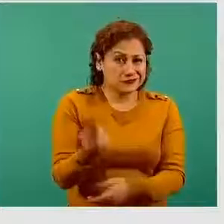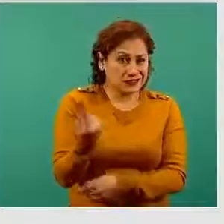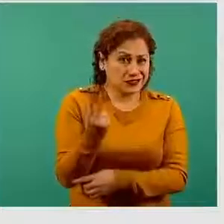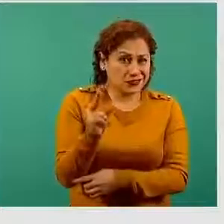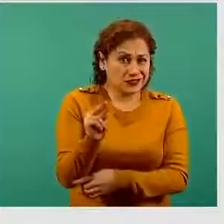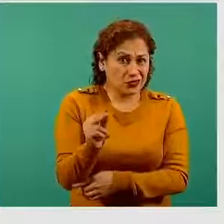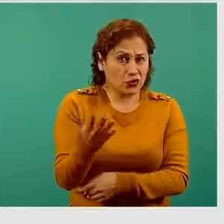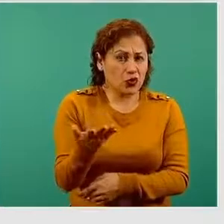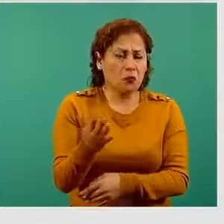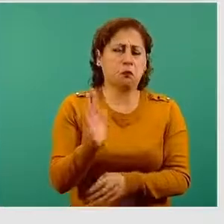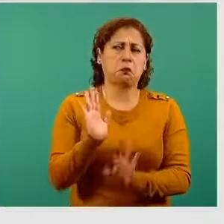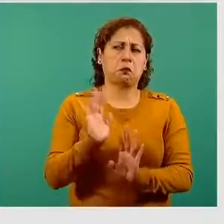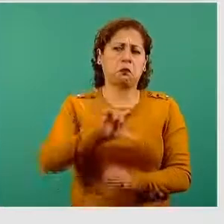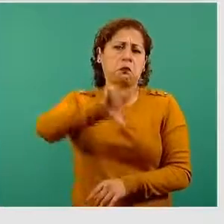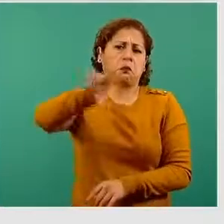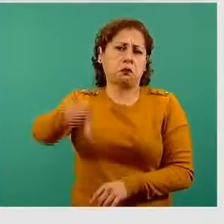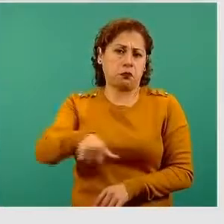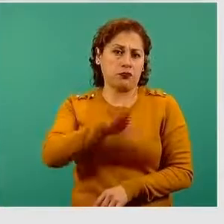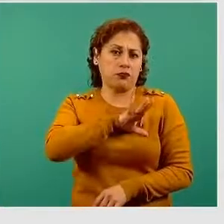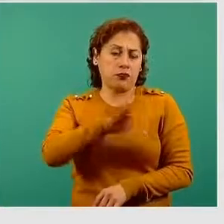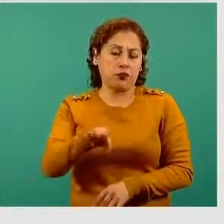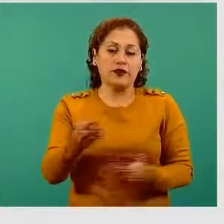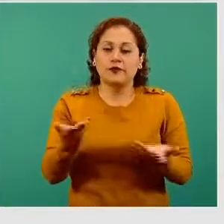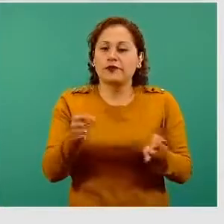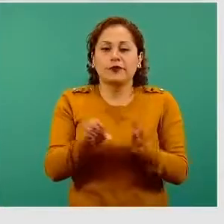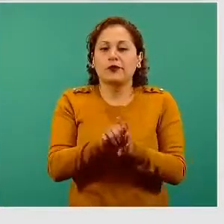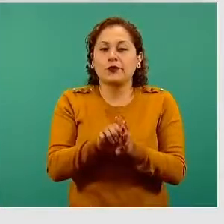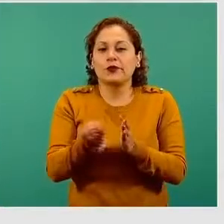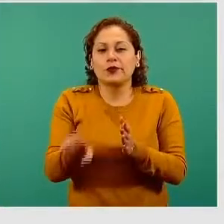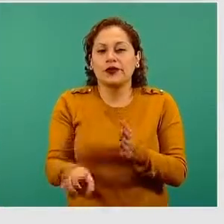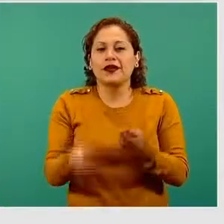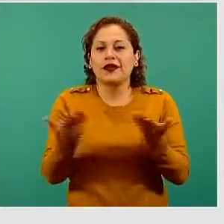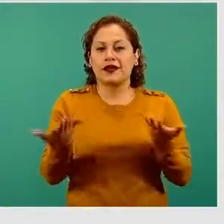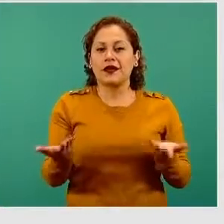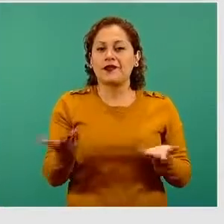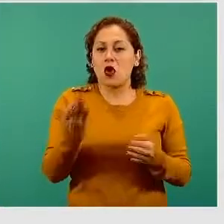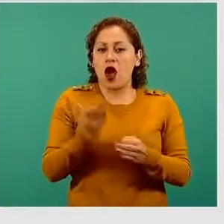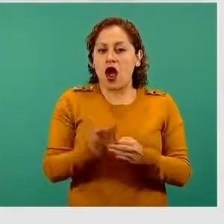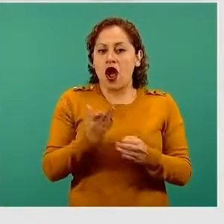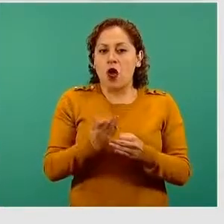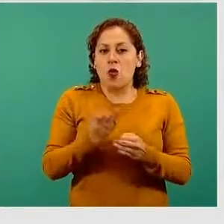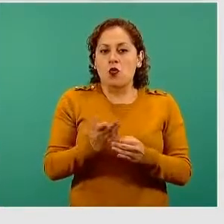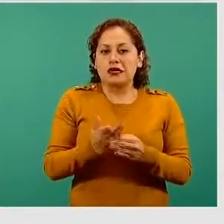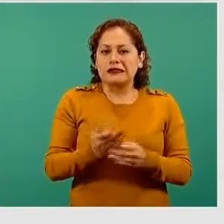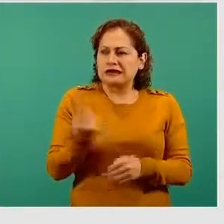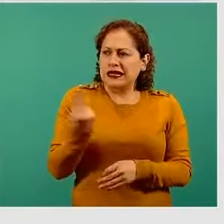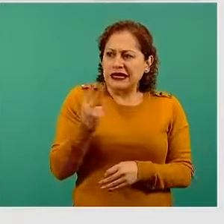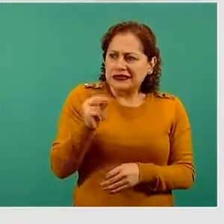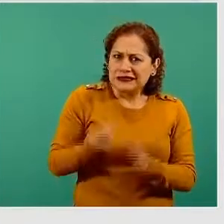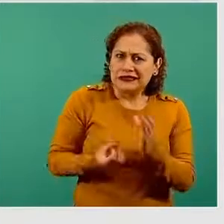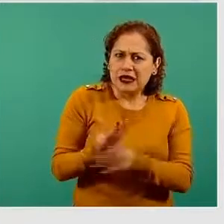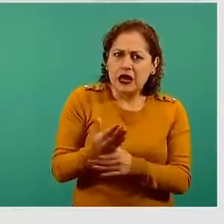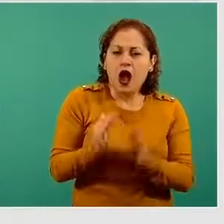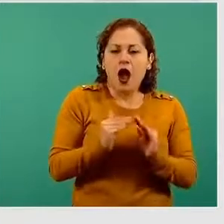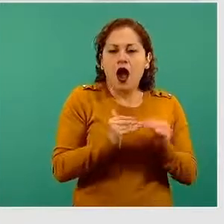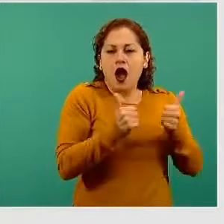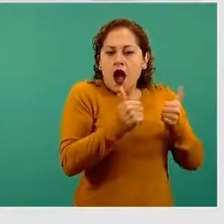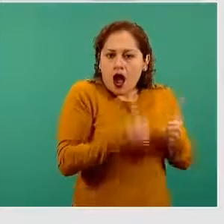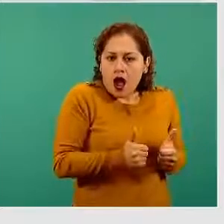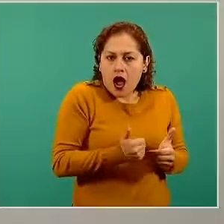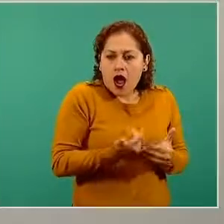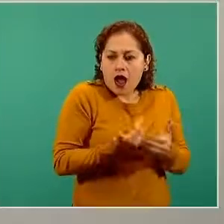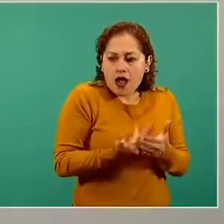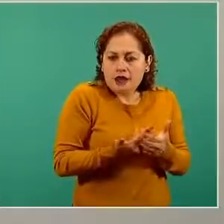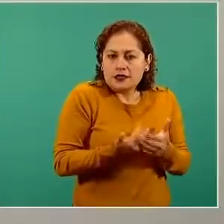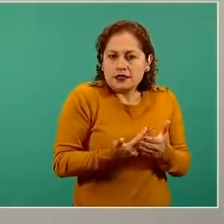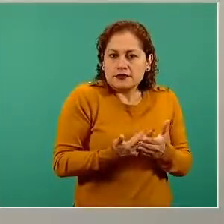esperar a que tengamos obviamente ya un control, una mitigación mucho más adecuada de la epidemia en